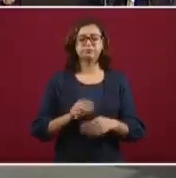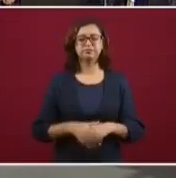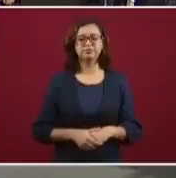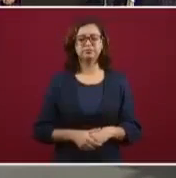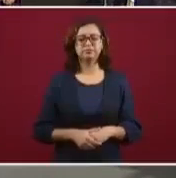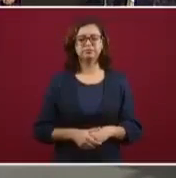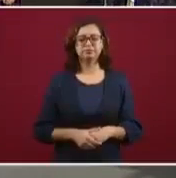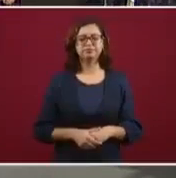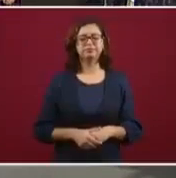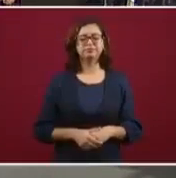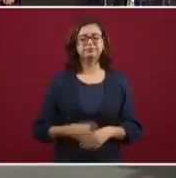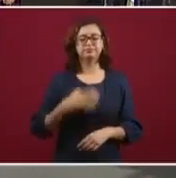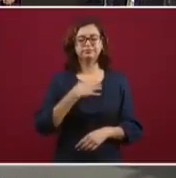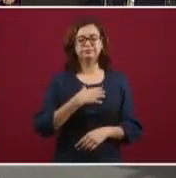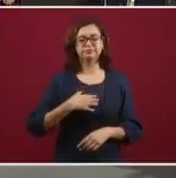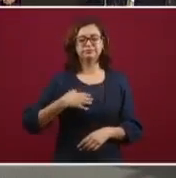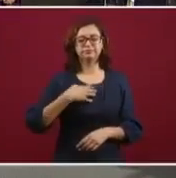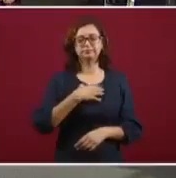y agradable,